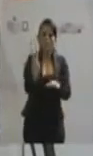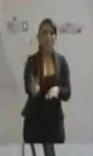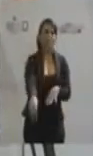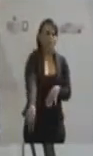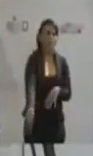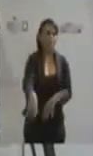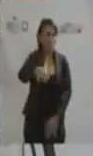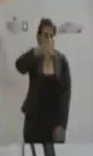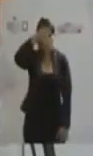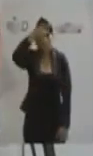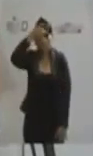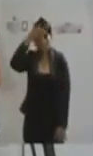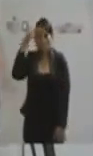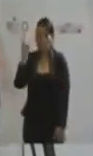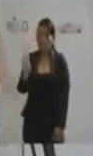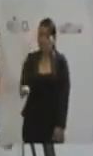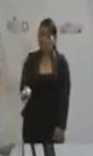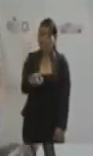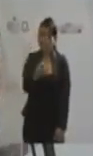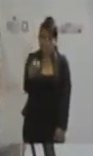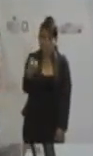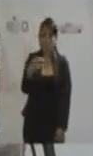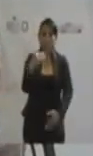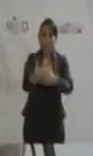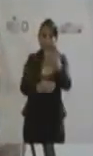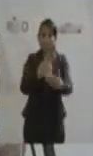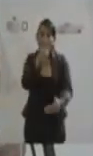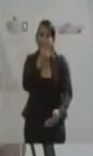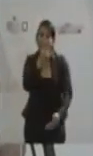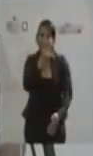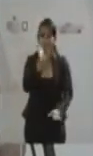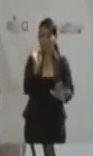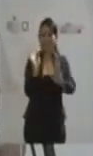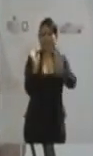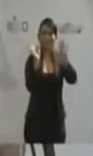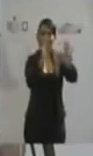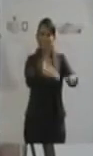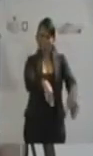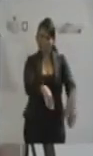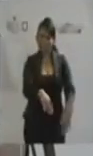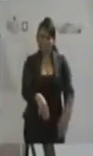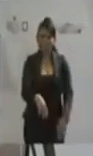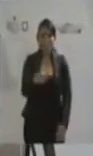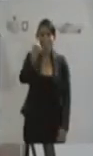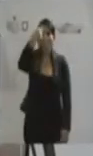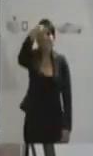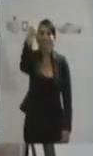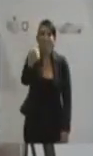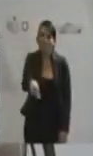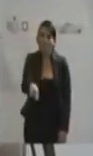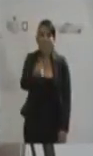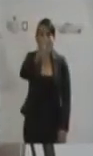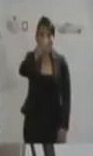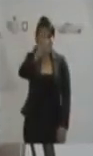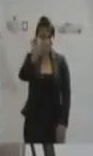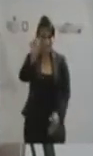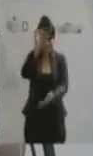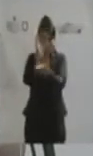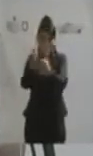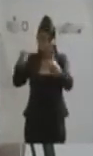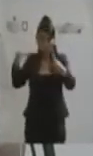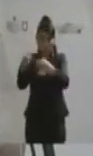preocupar porque los estudios que le dieron los académicos no se referían nada más al distrito federal a un lugar